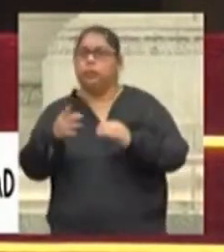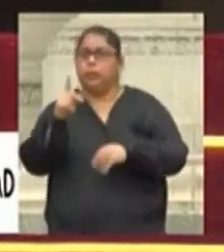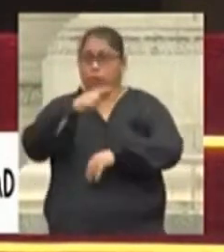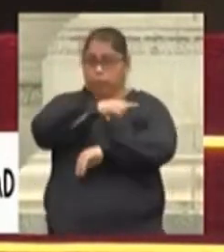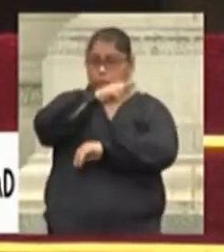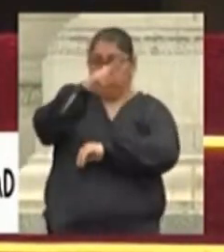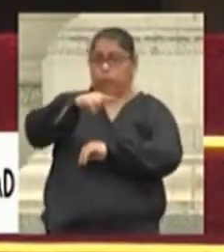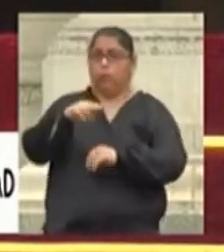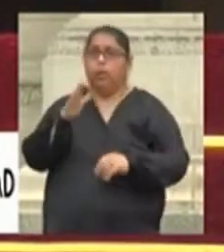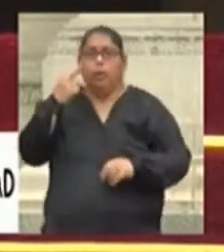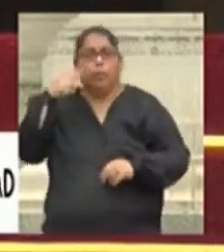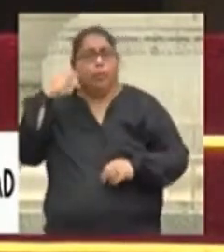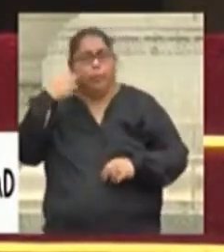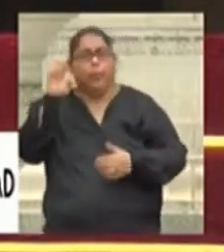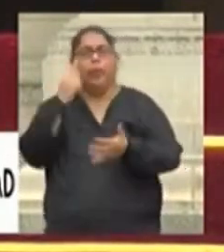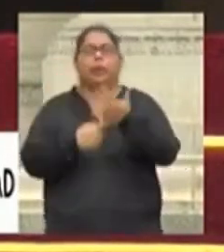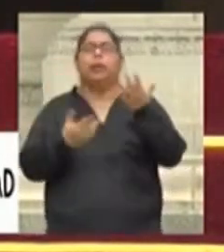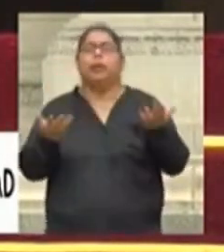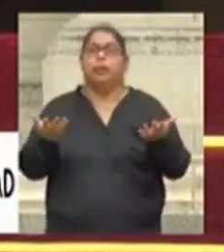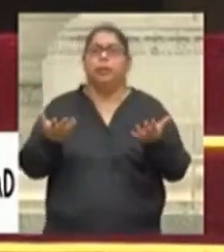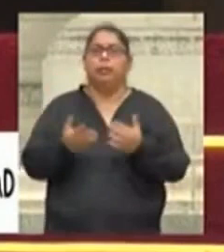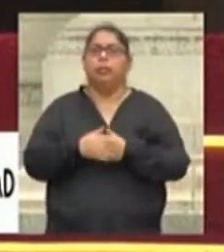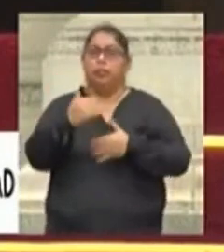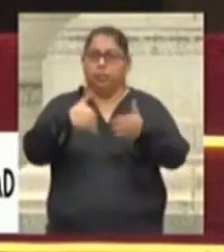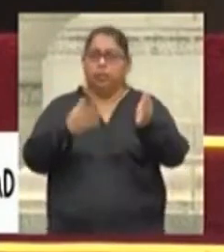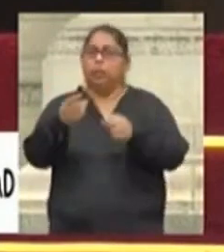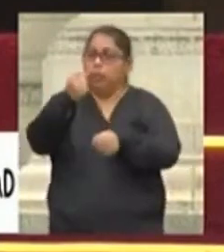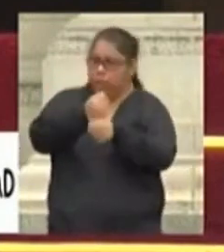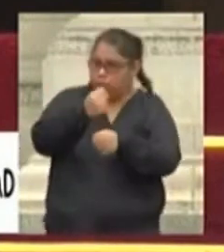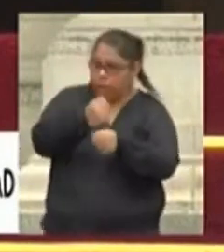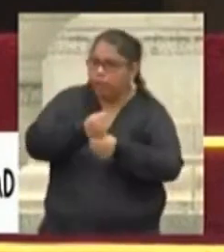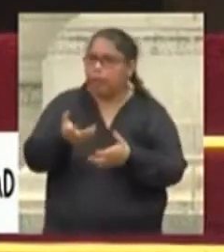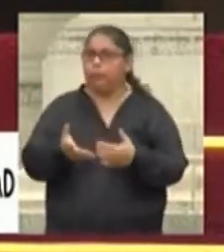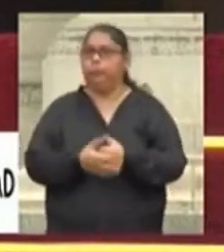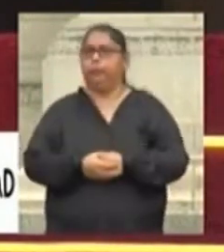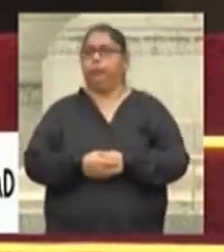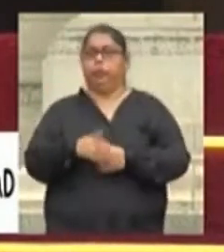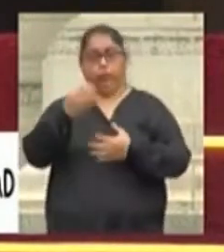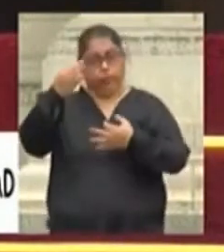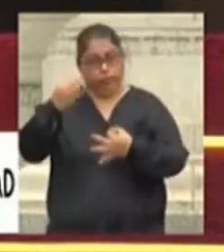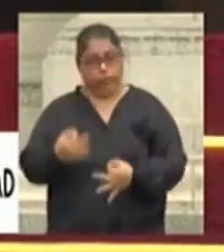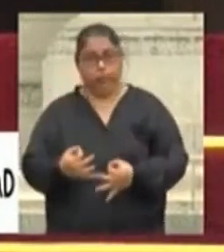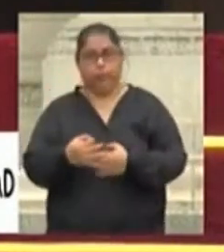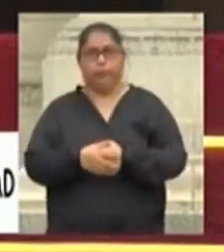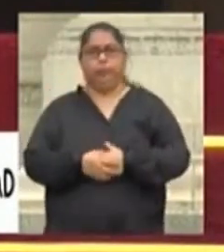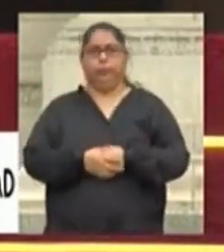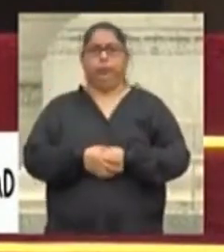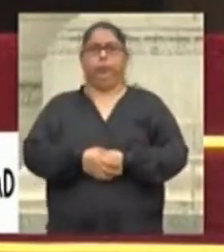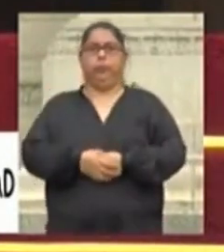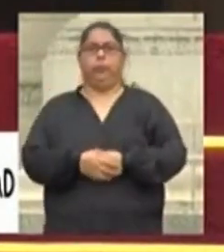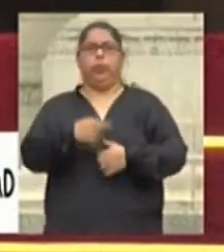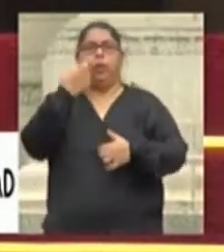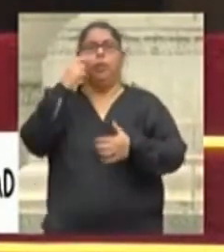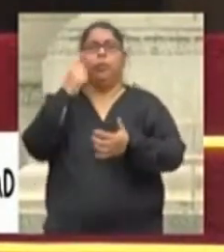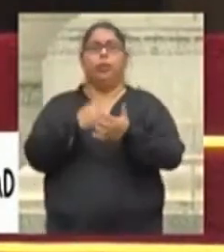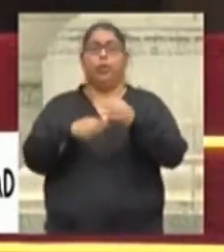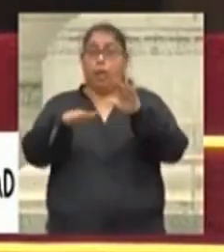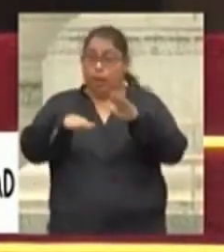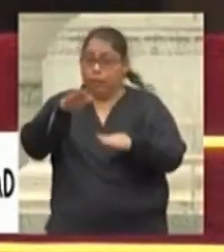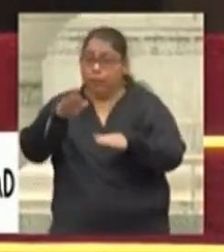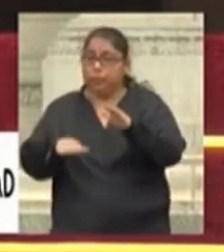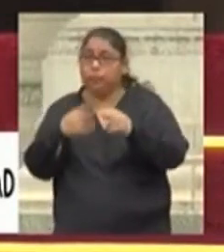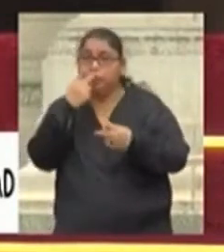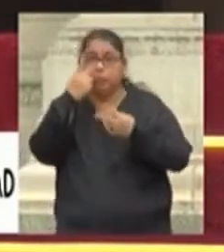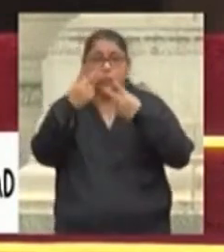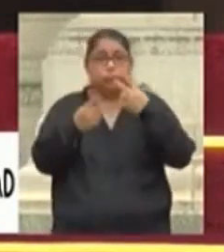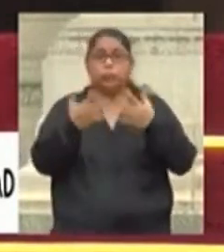espacios del gobierno para que tengan la posibilidad de tener espacios laborales con dignidad porque a veces